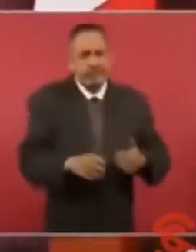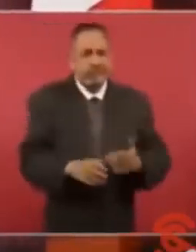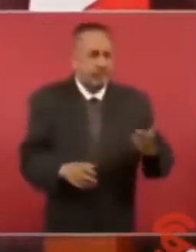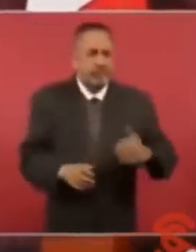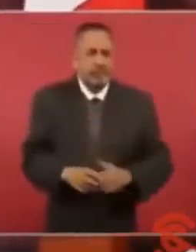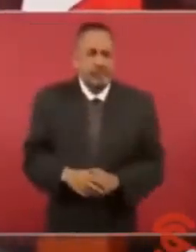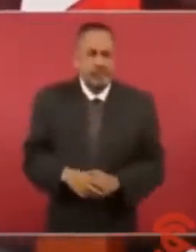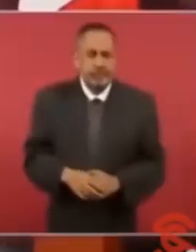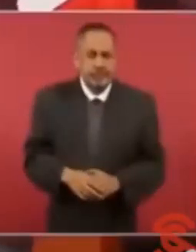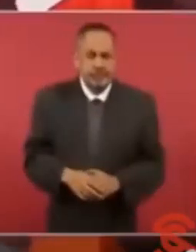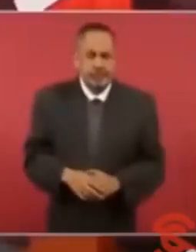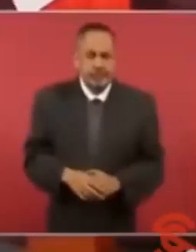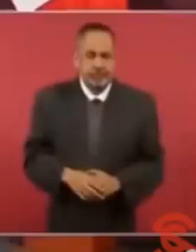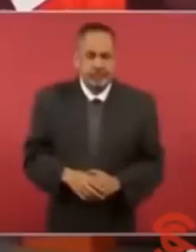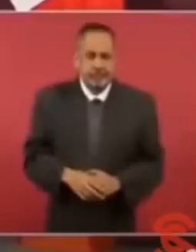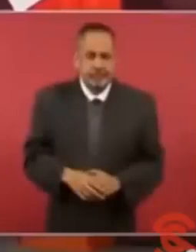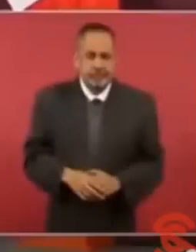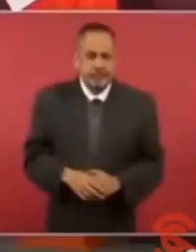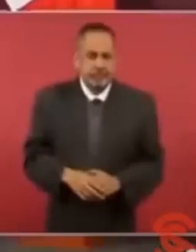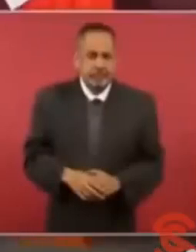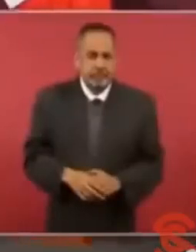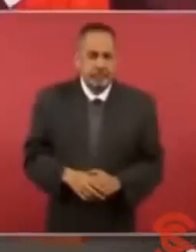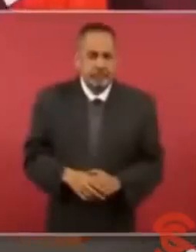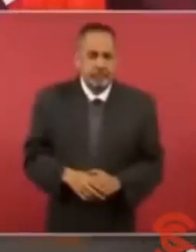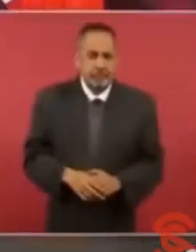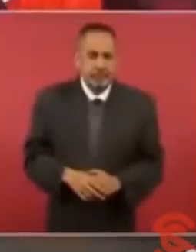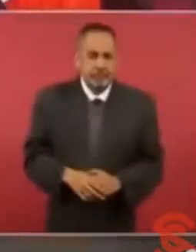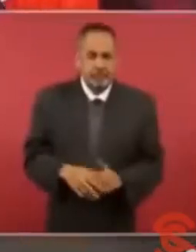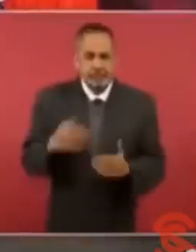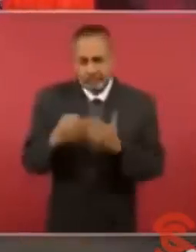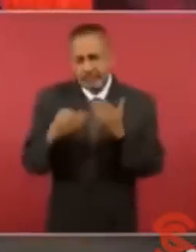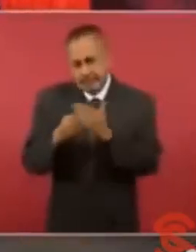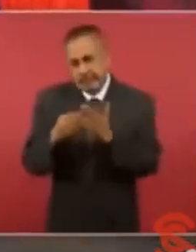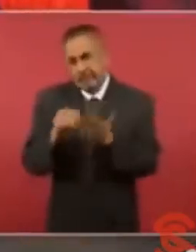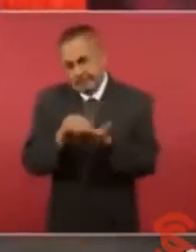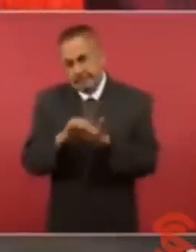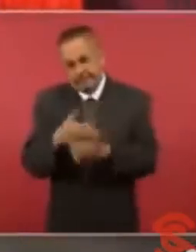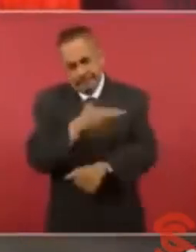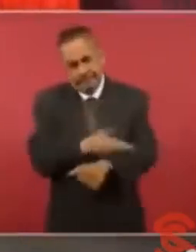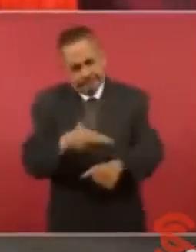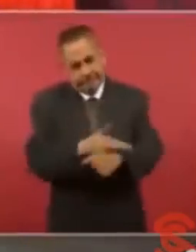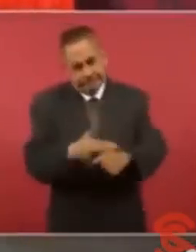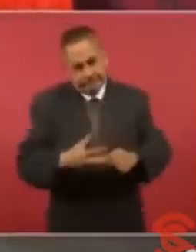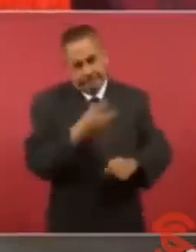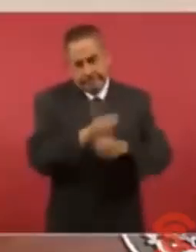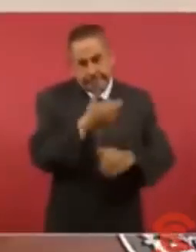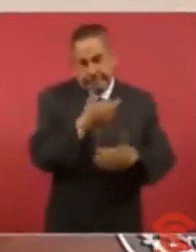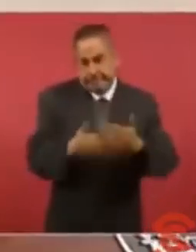Bueno, que nos falta arreglarlo, pero